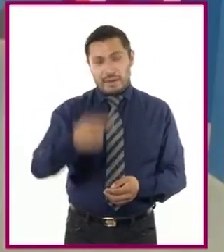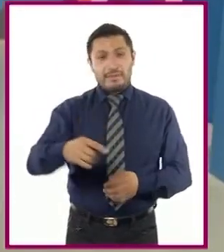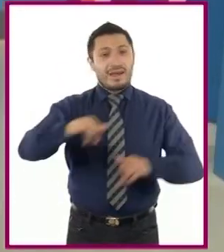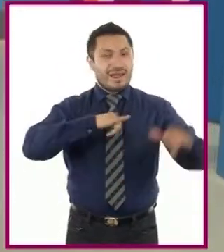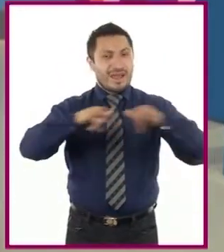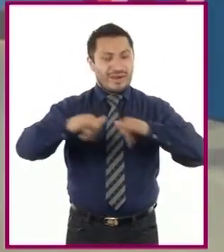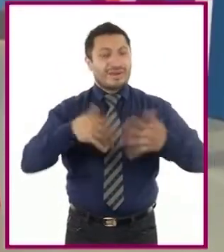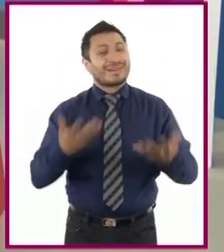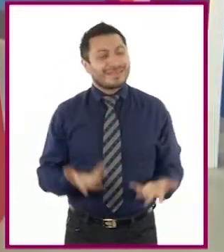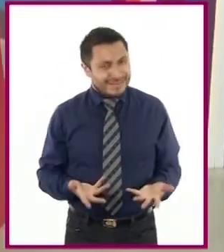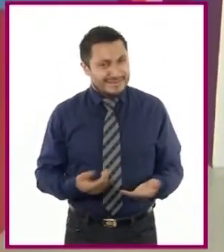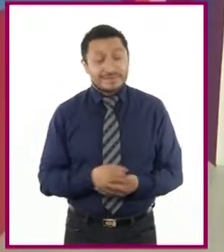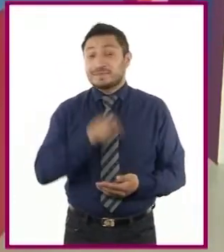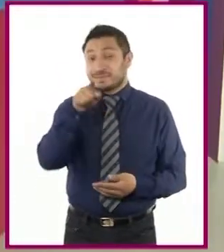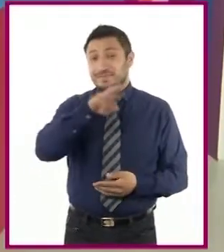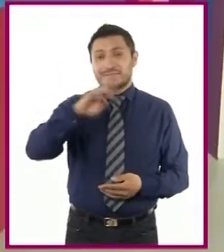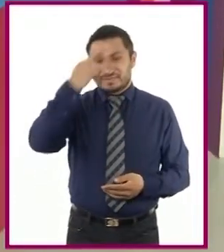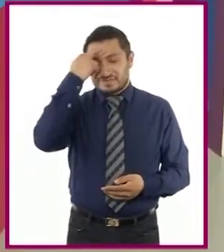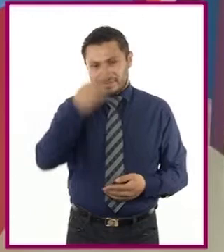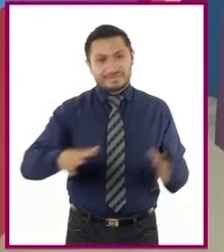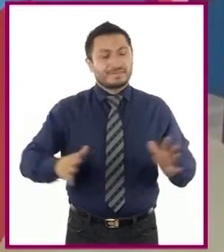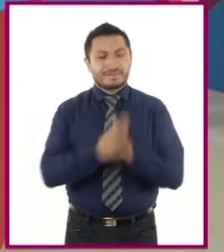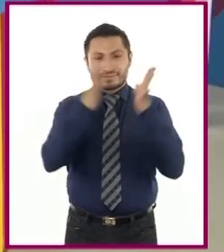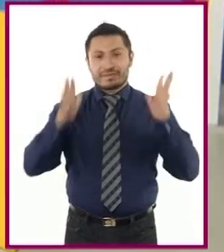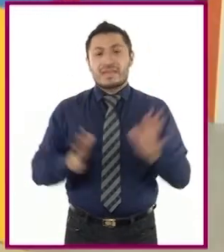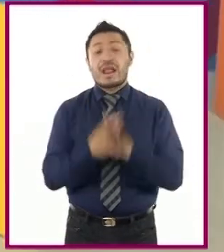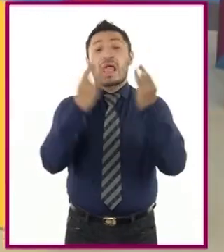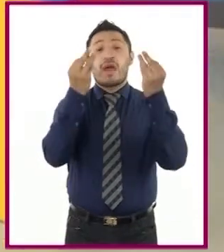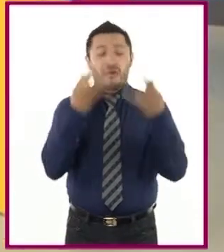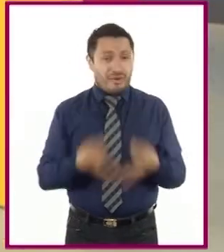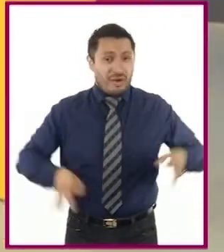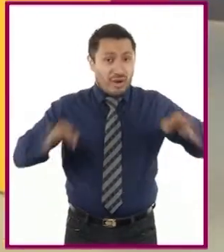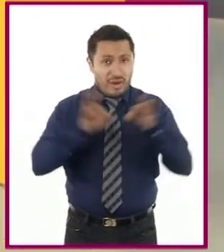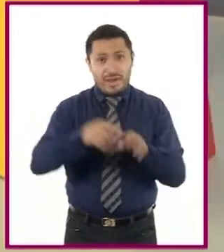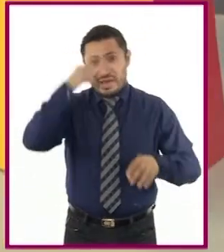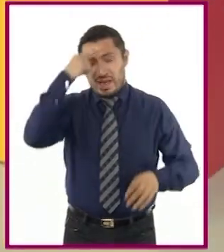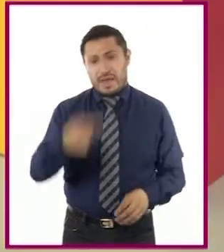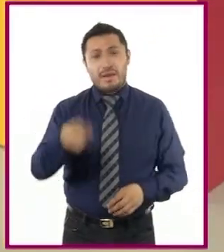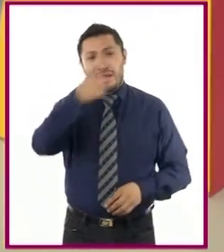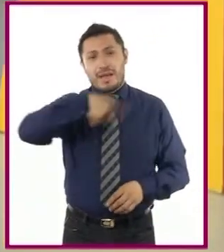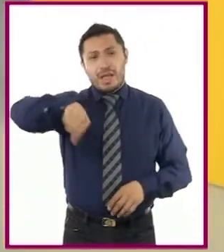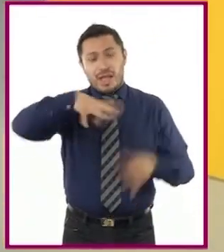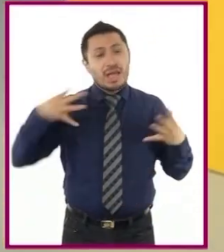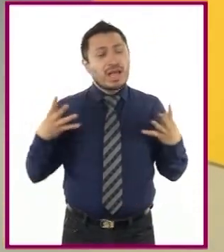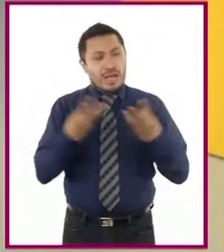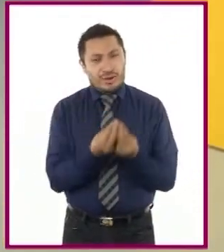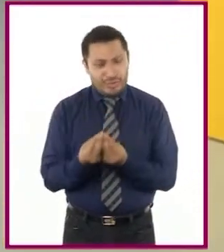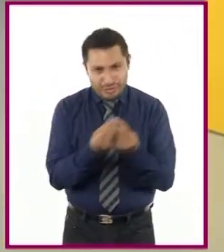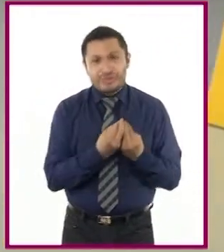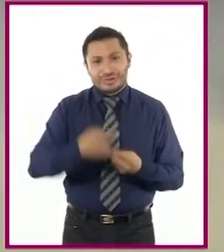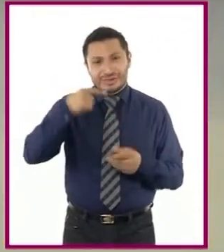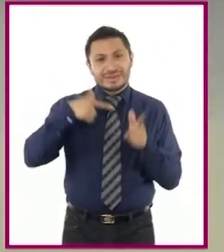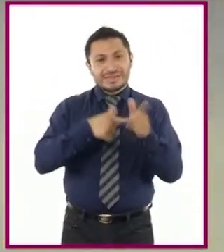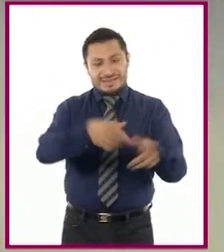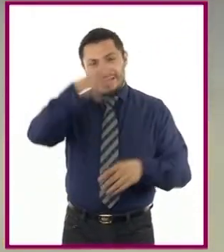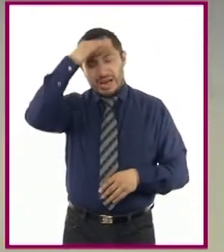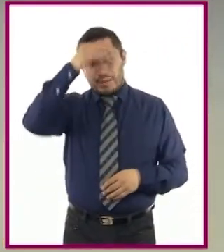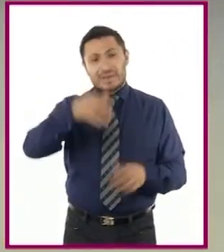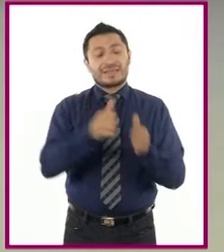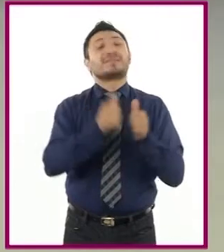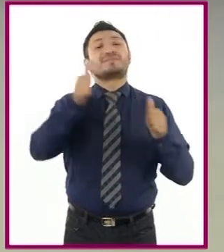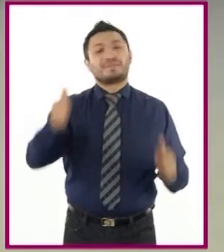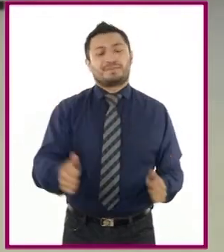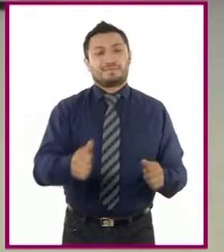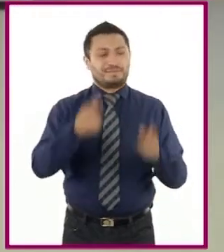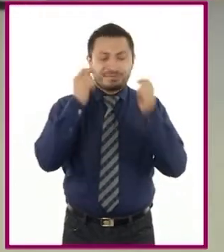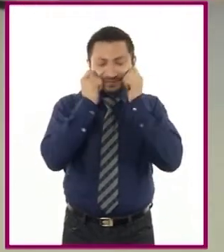Geografía. Recuerden que su participación es muy importante para seguir aprendiendo aún a la distancia. En esta